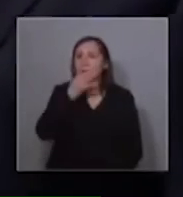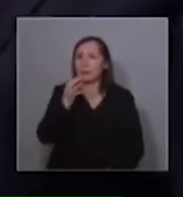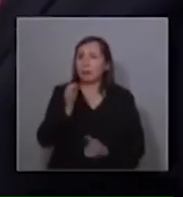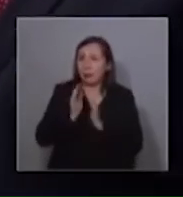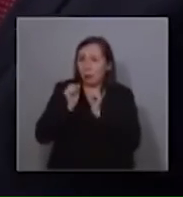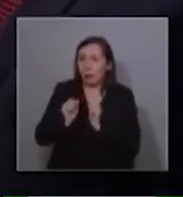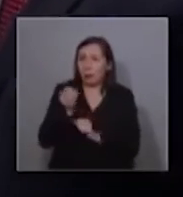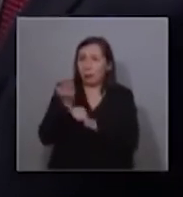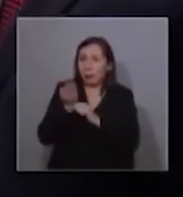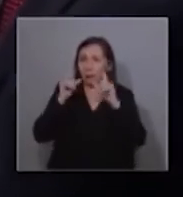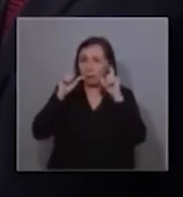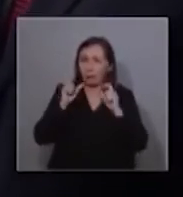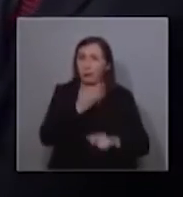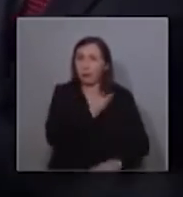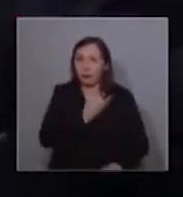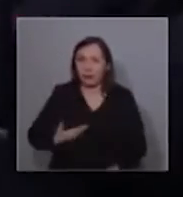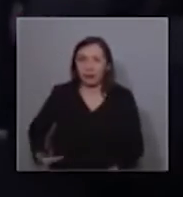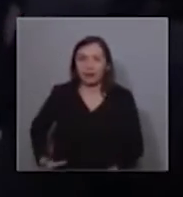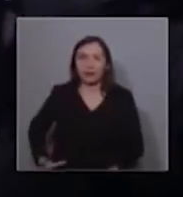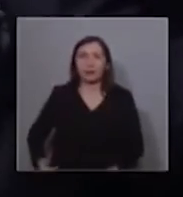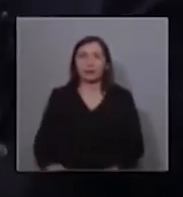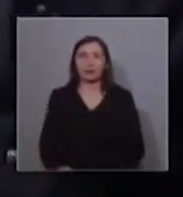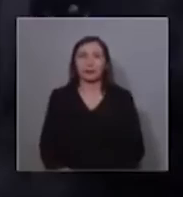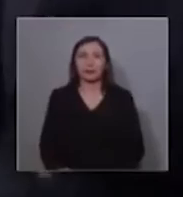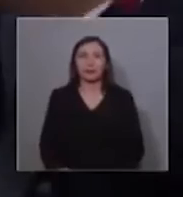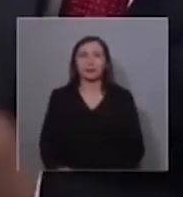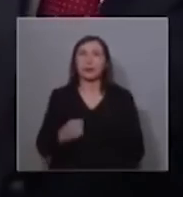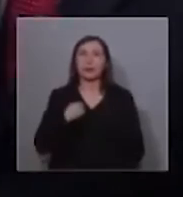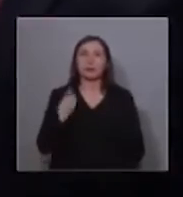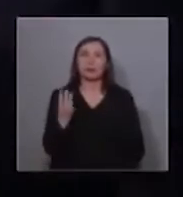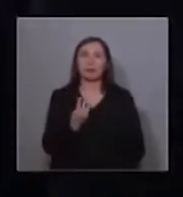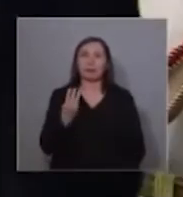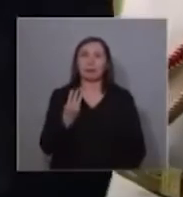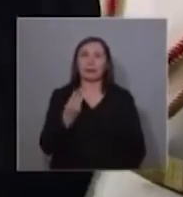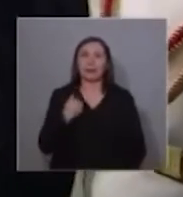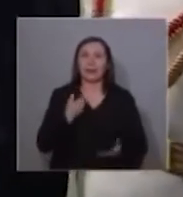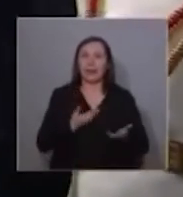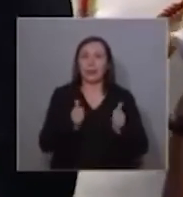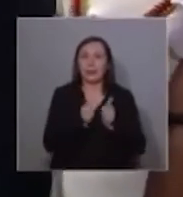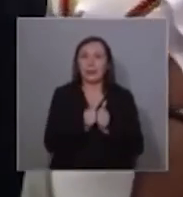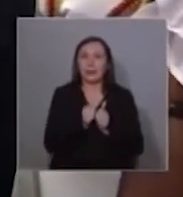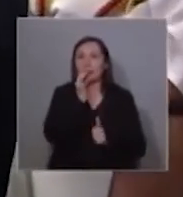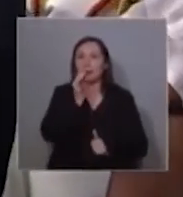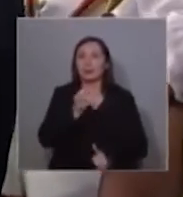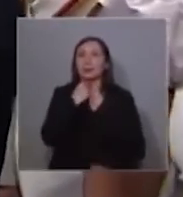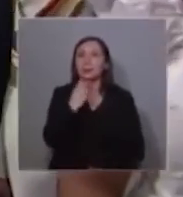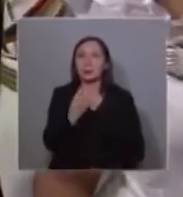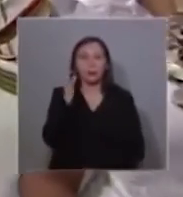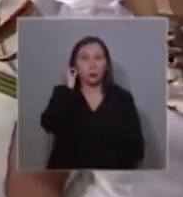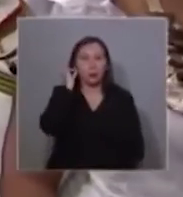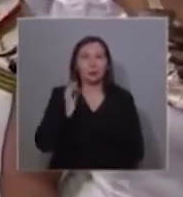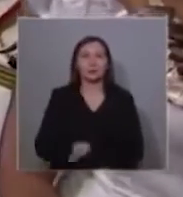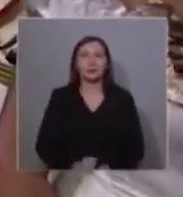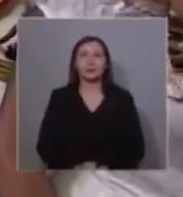mucho que decir porque dentro del contexto geopolítico los recursos naturales que